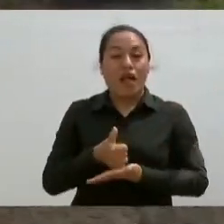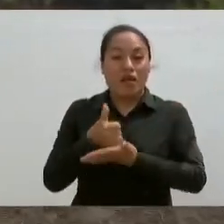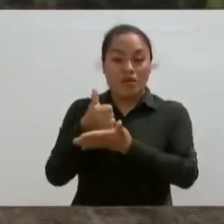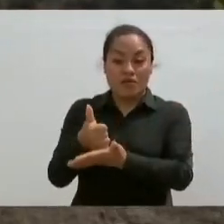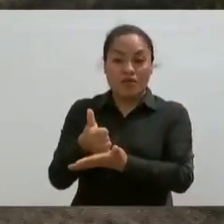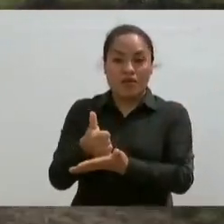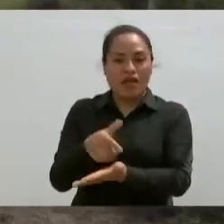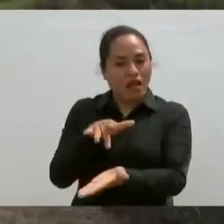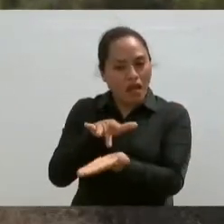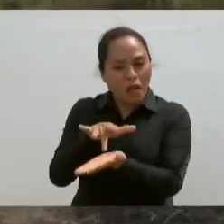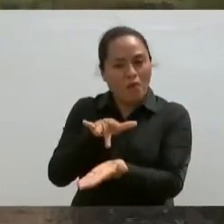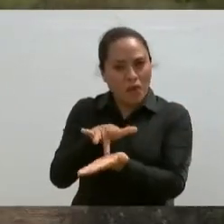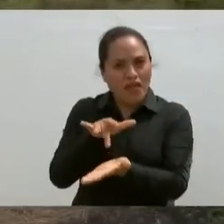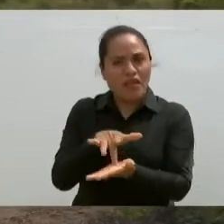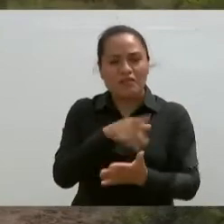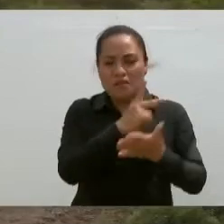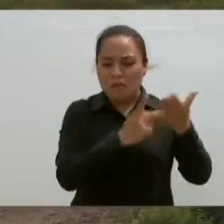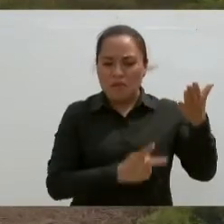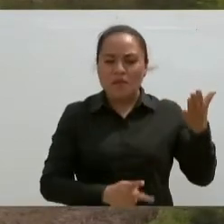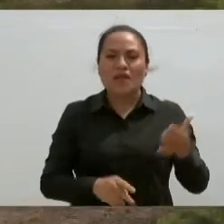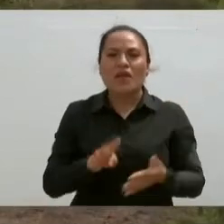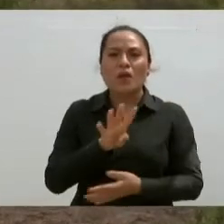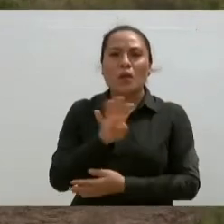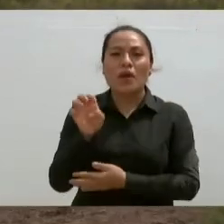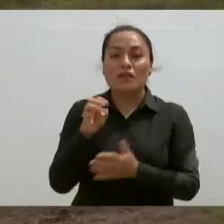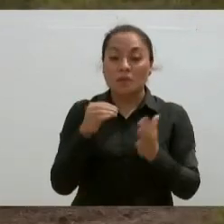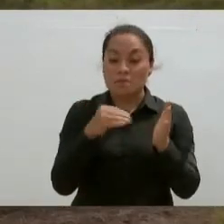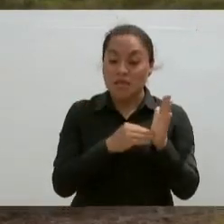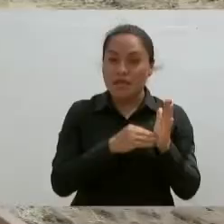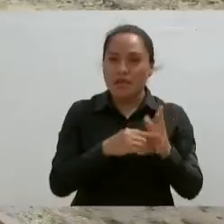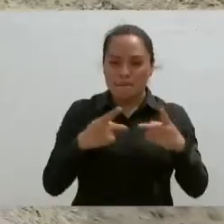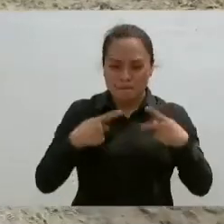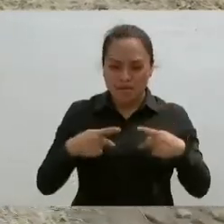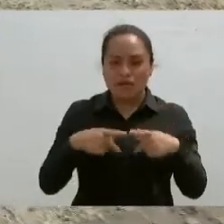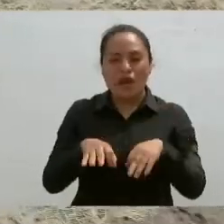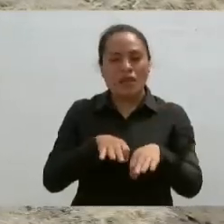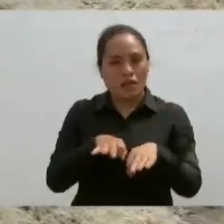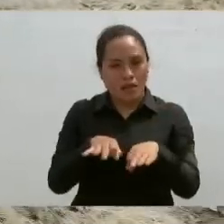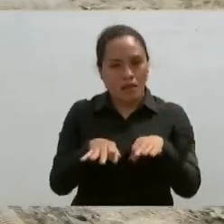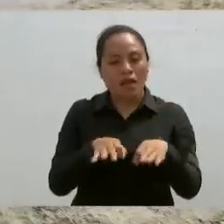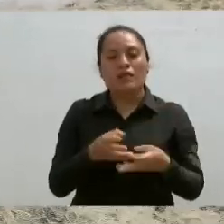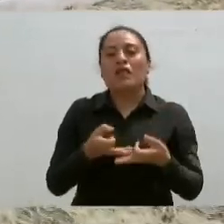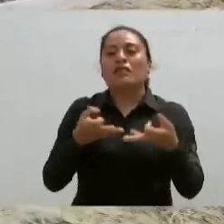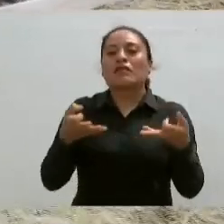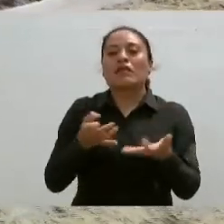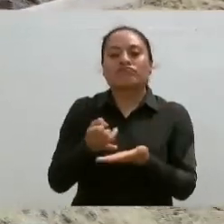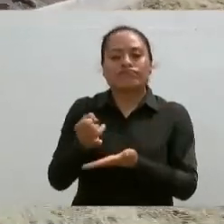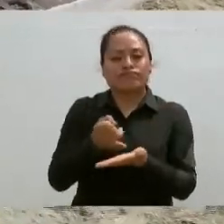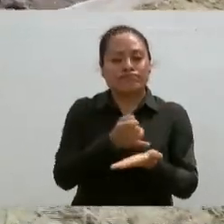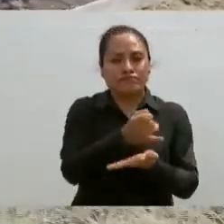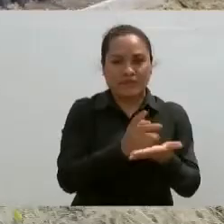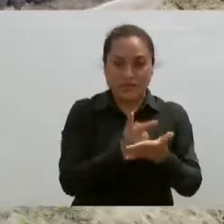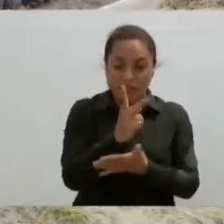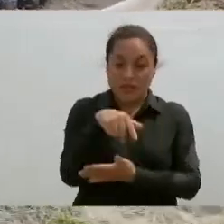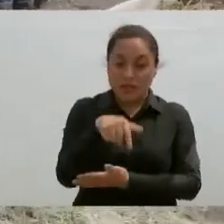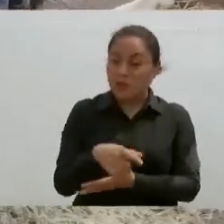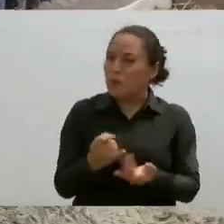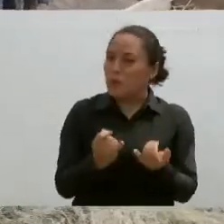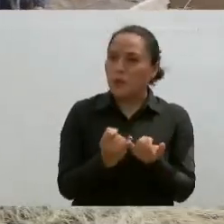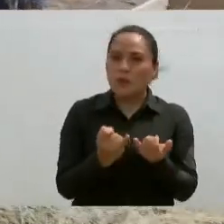ayudando, apoyando este programa a más de 400 mil sembradores que, como aquí en